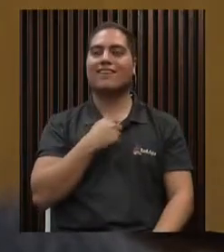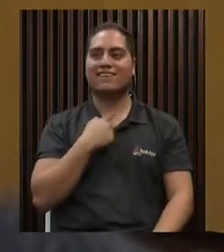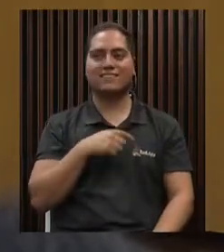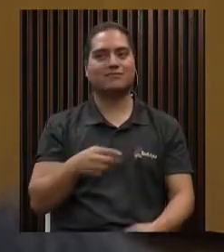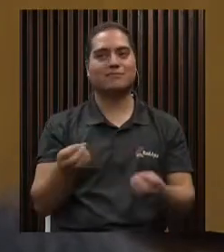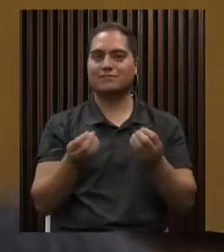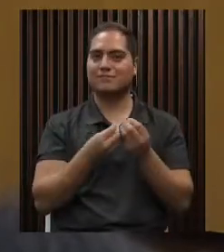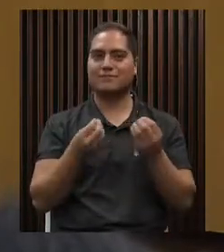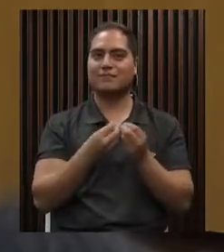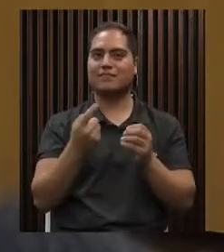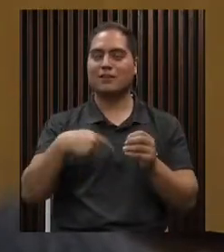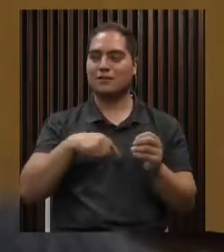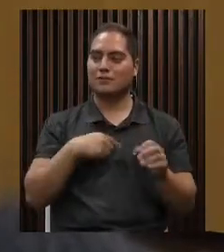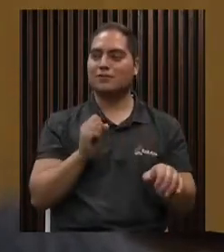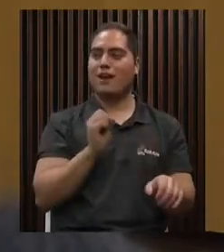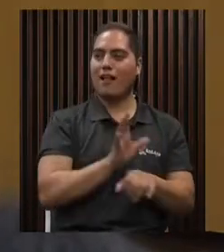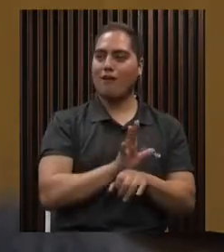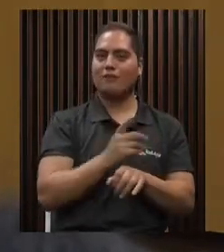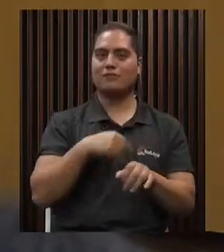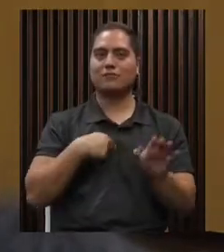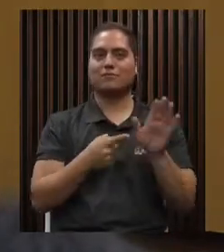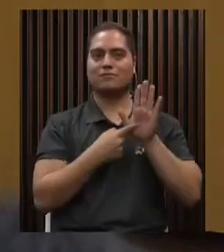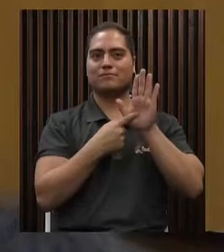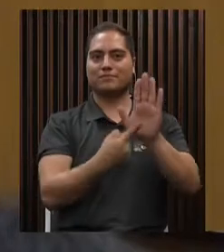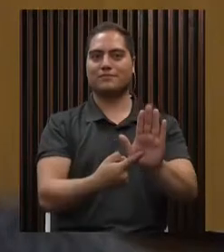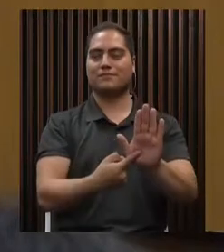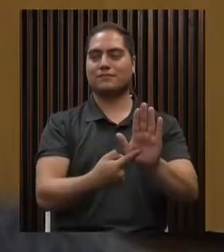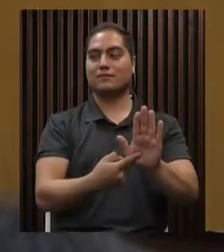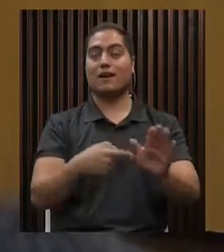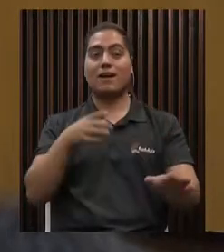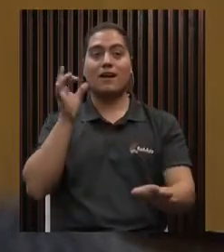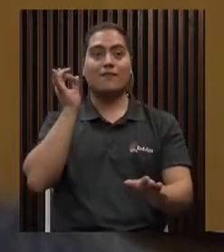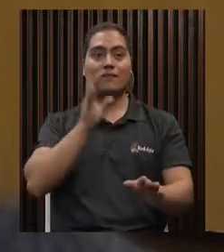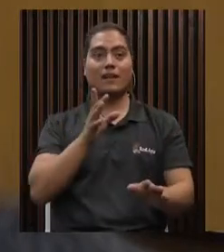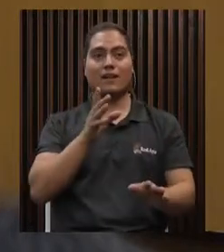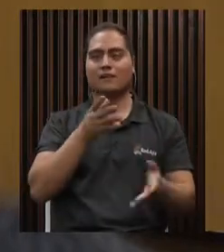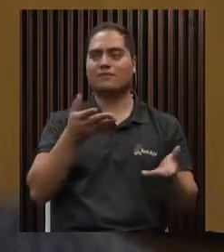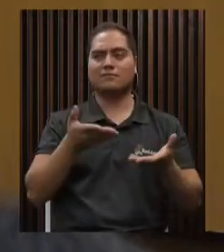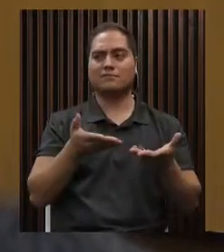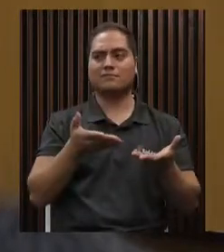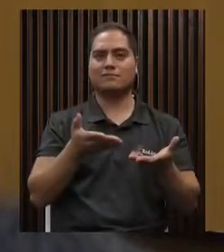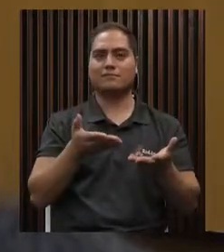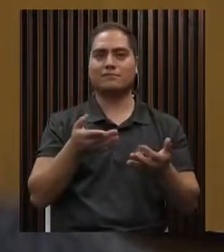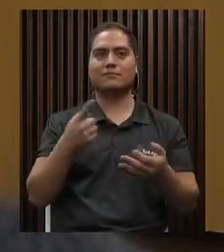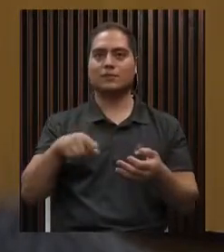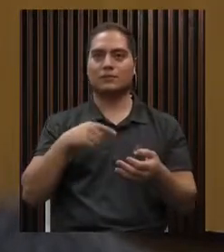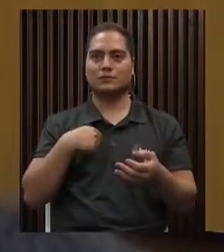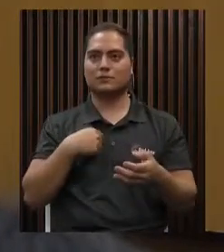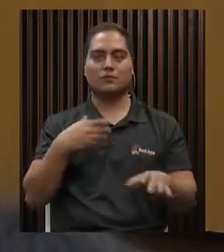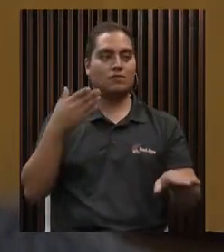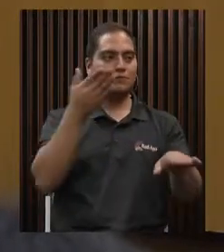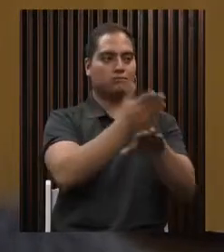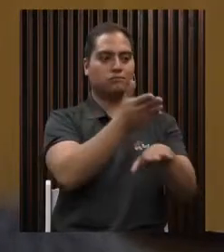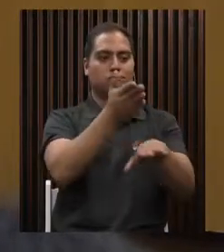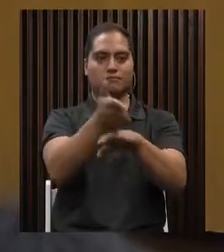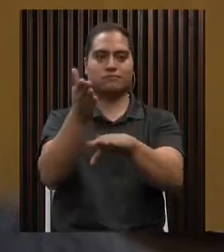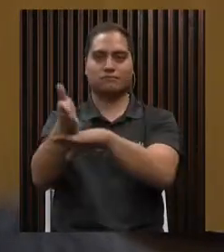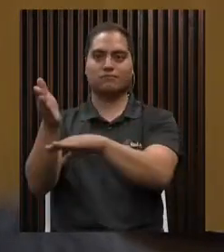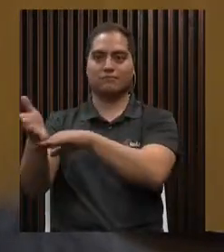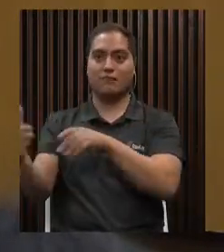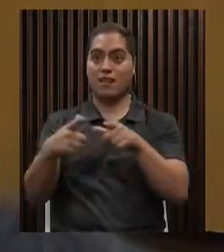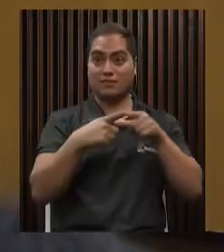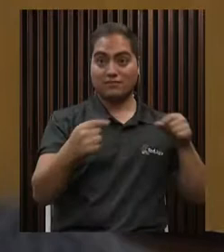la obra que estábamos nosotros mostrando. Y finalmente lo que sucedió fue que hicimos un tour no solo nacional, sino que